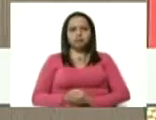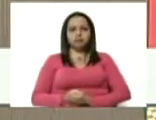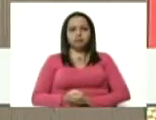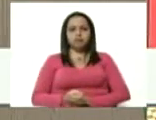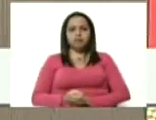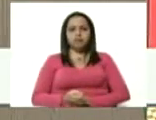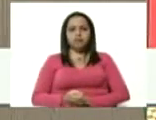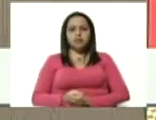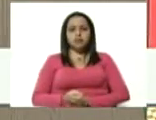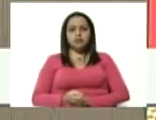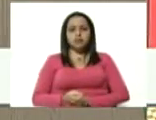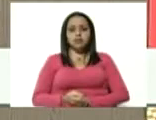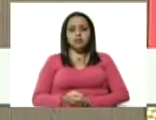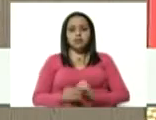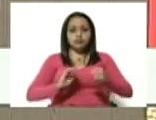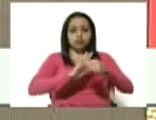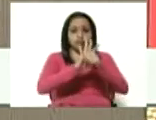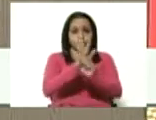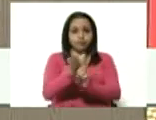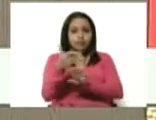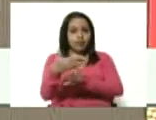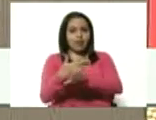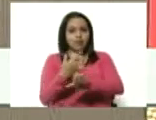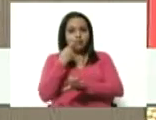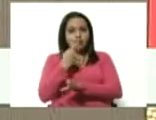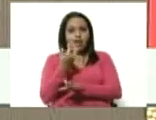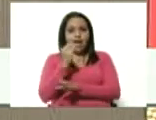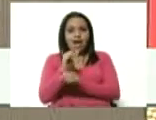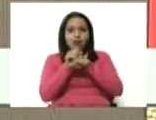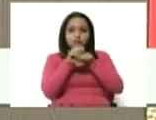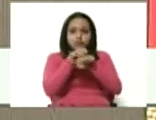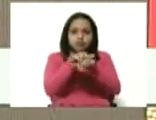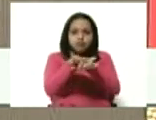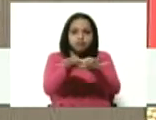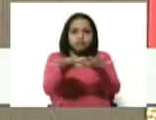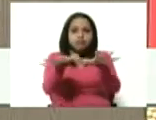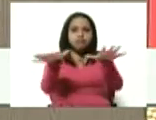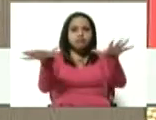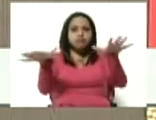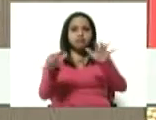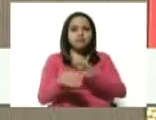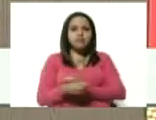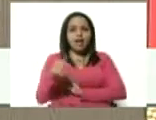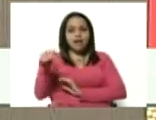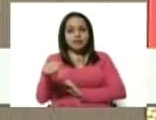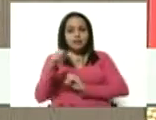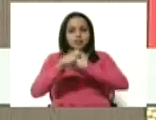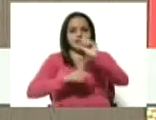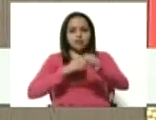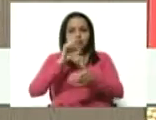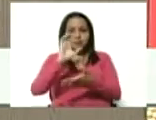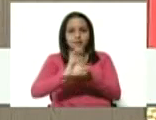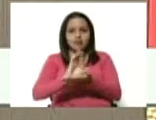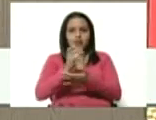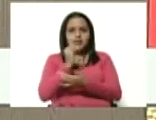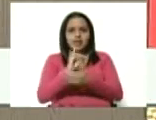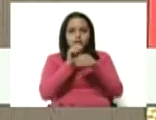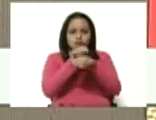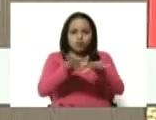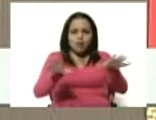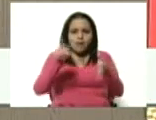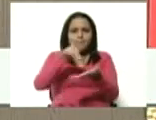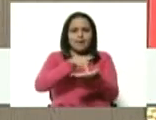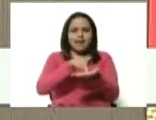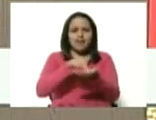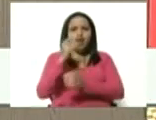como lo hemos dicho en otras ocasiones, está circulando en el distrito capital y está circulando en la